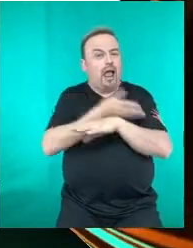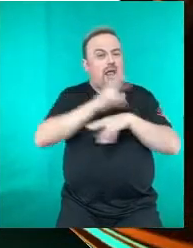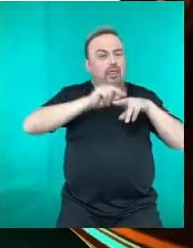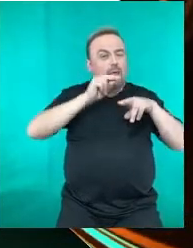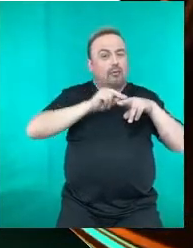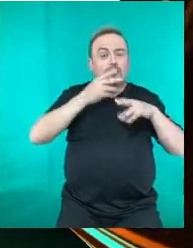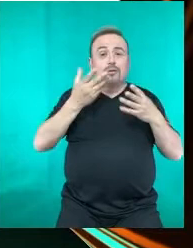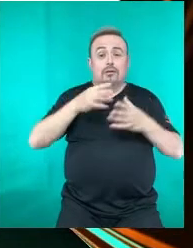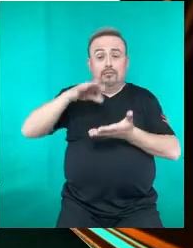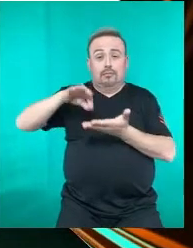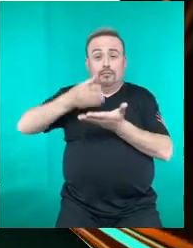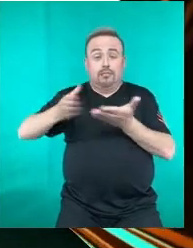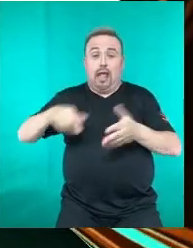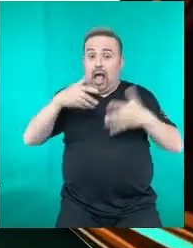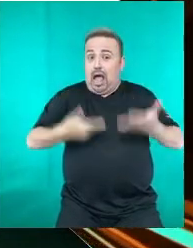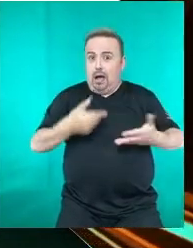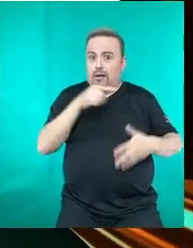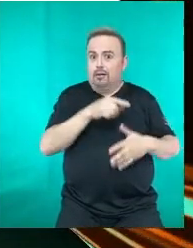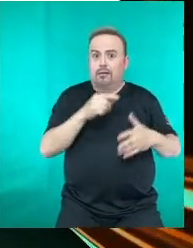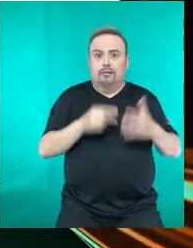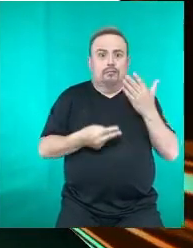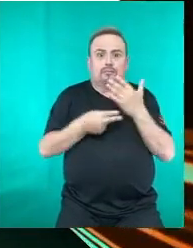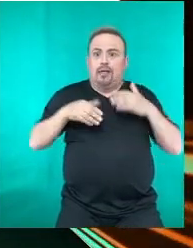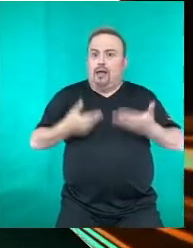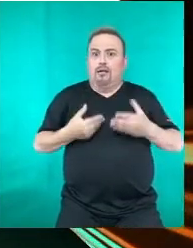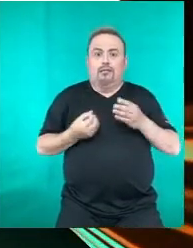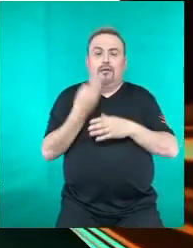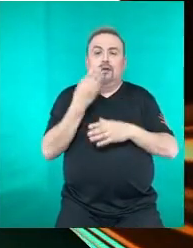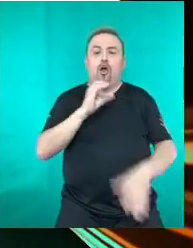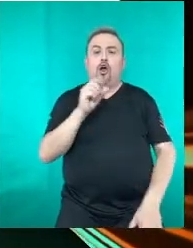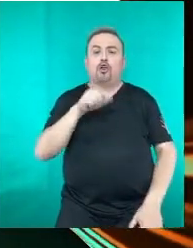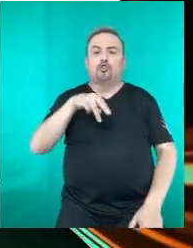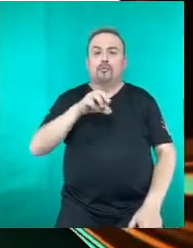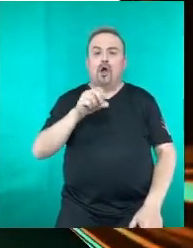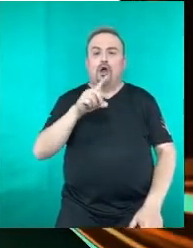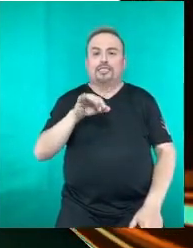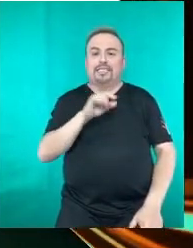porque esta es la que impera hoy día, la osmosis inversa.